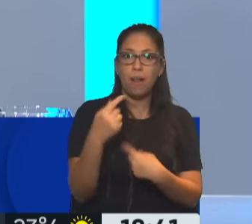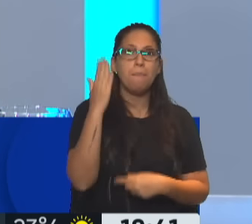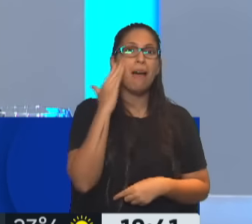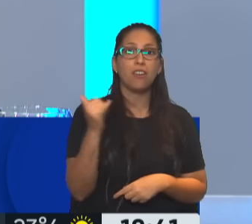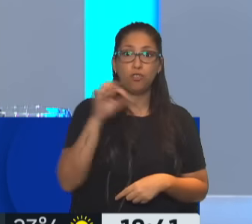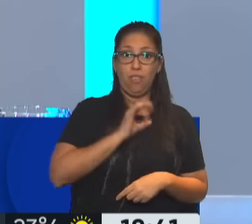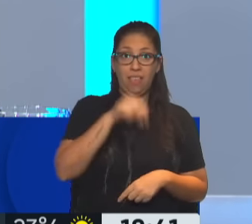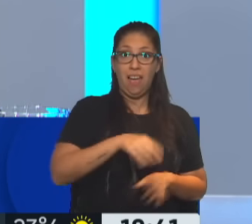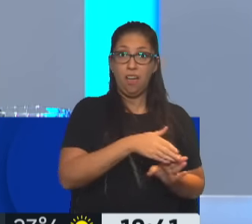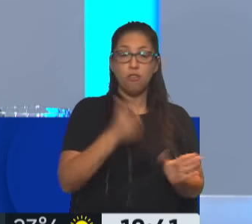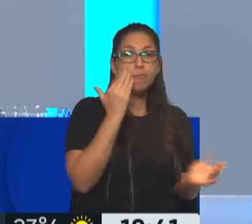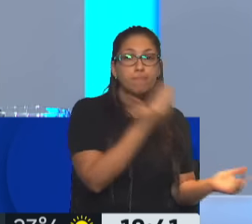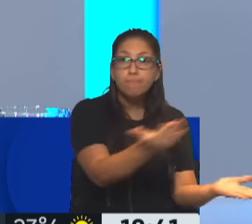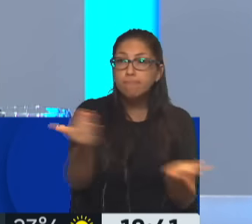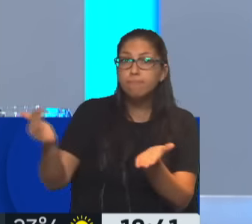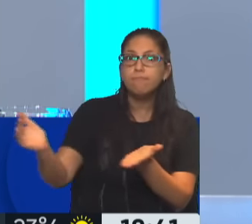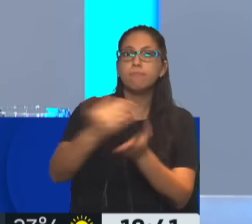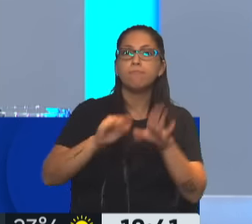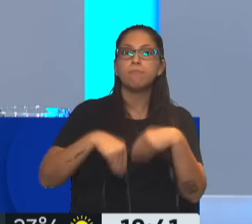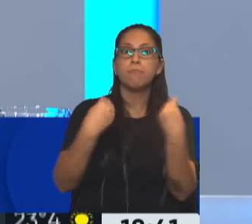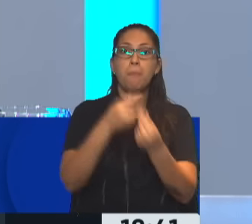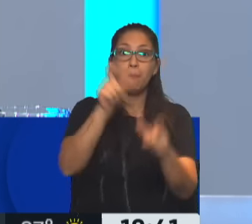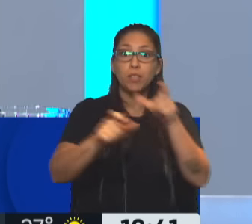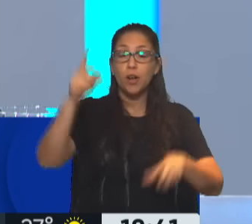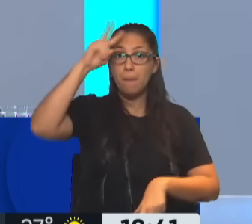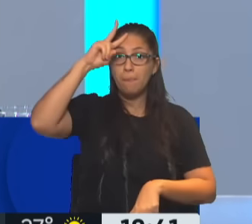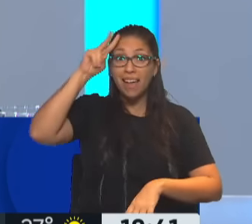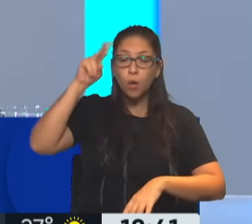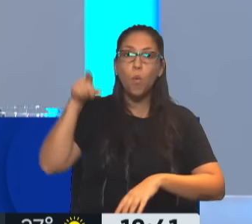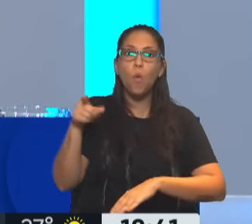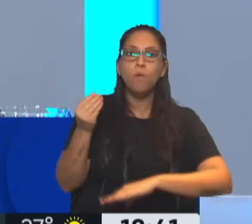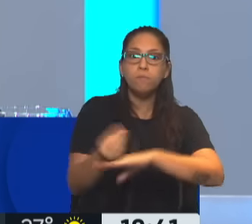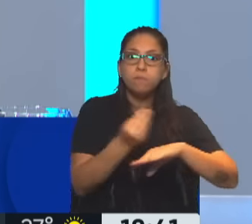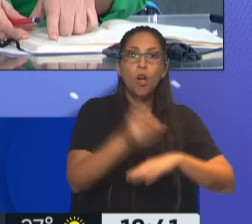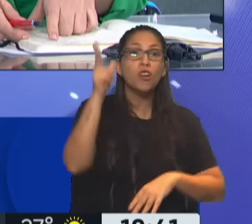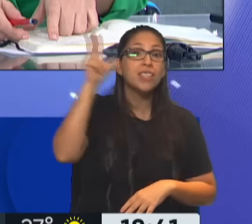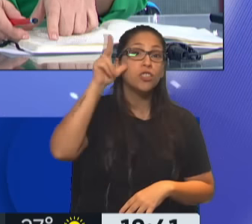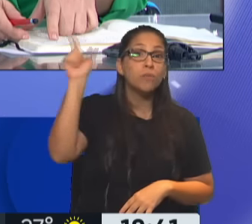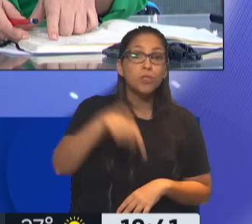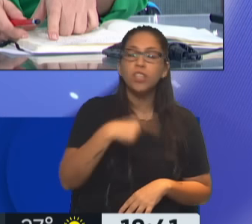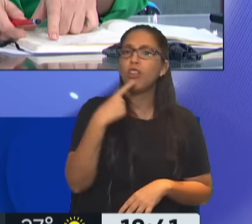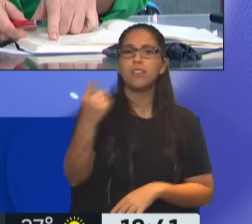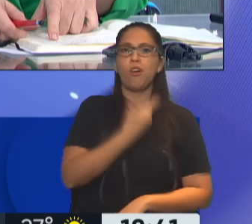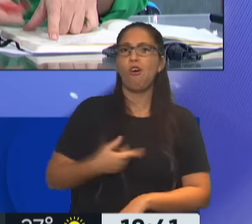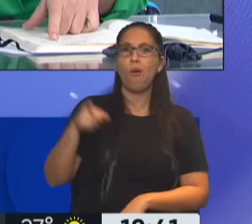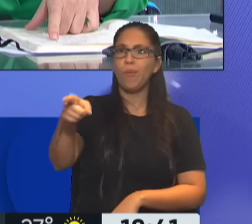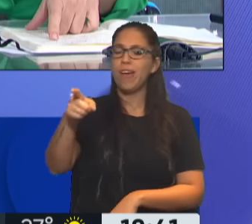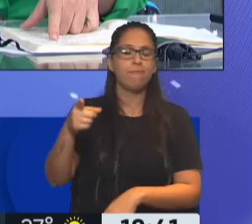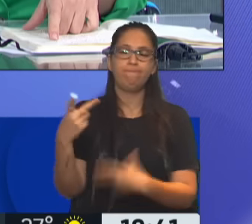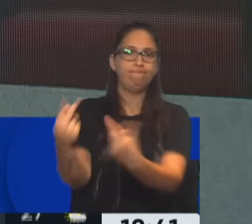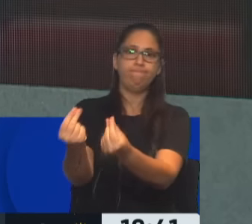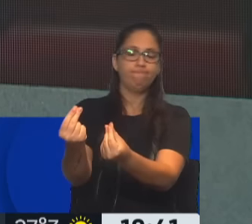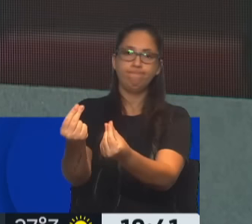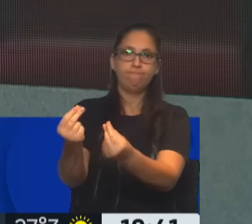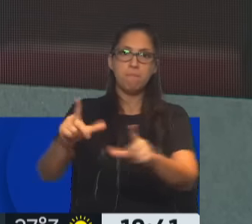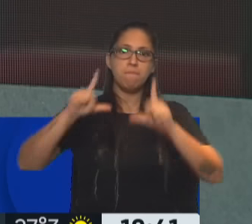año, sostiene que el 88% de los peruanos desaprueban el gobierno de Dina Boluarte. Pero no es solo la presidenta. Es altísima la